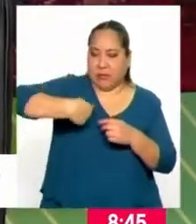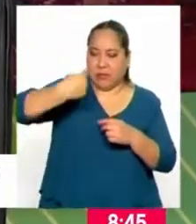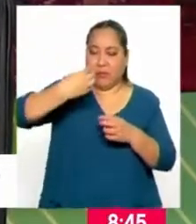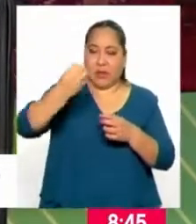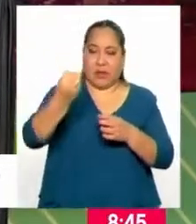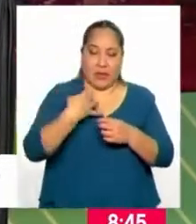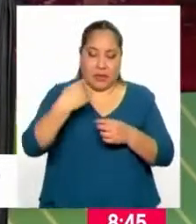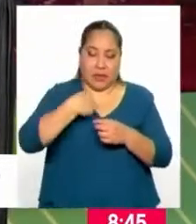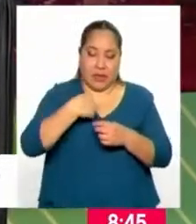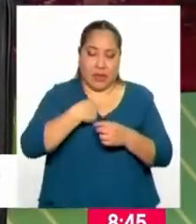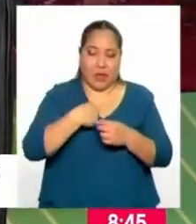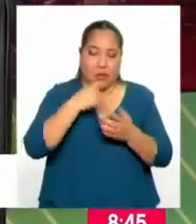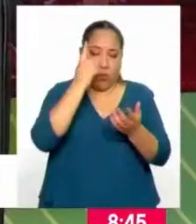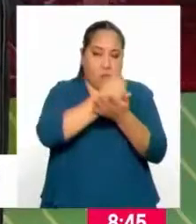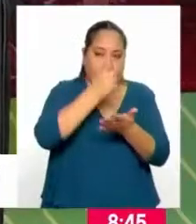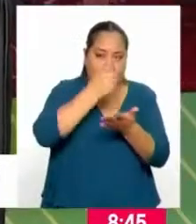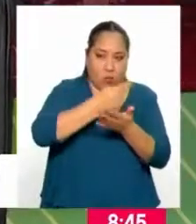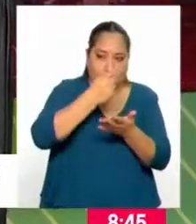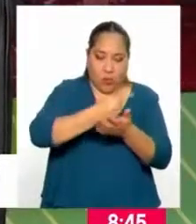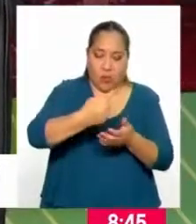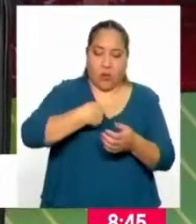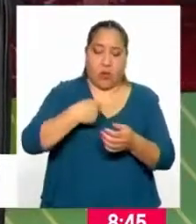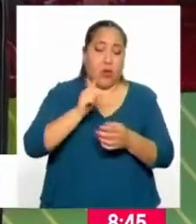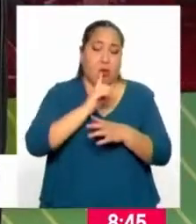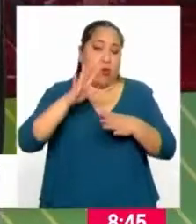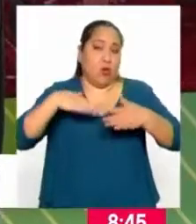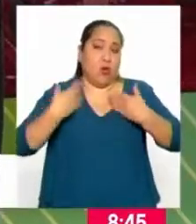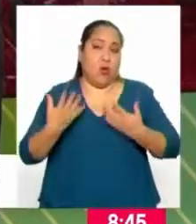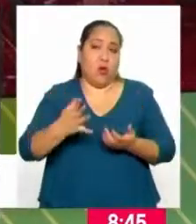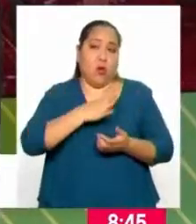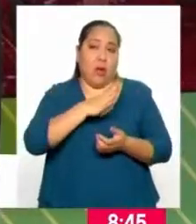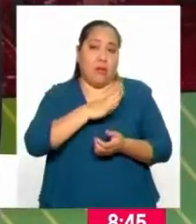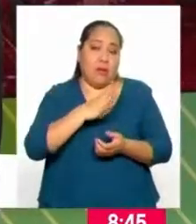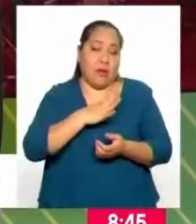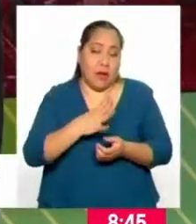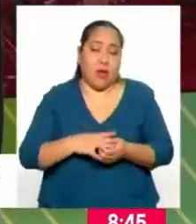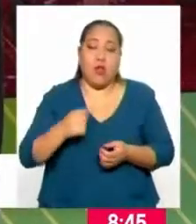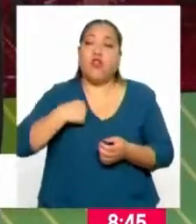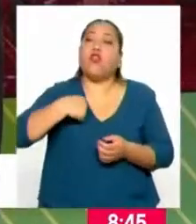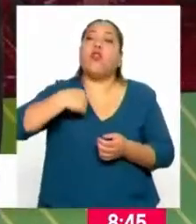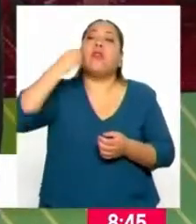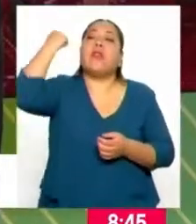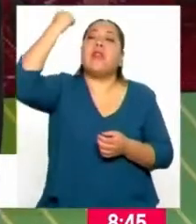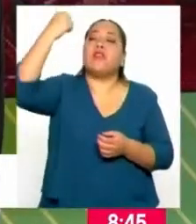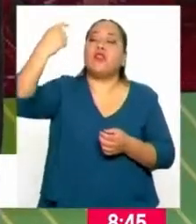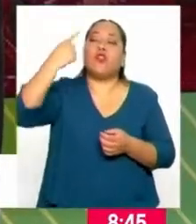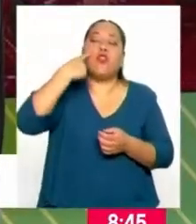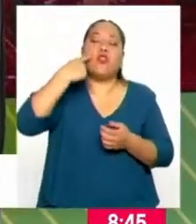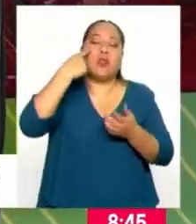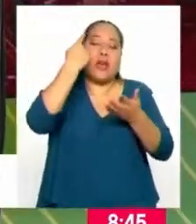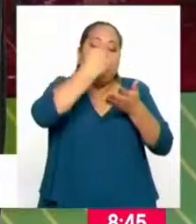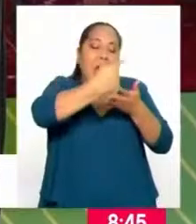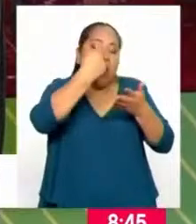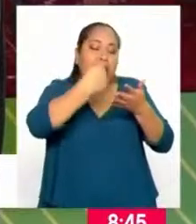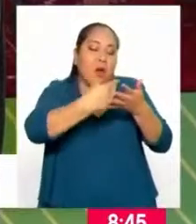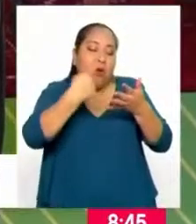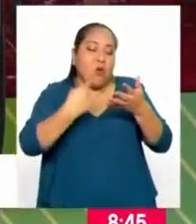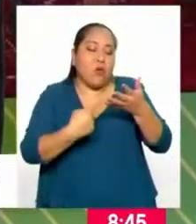convicción o esta prueba de la supuesta incapacidad moral, yo tengo derecho a conocer cada uno de estos elementos para